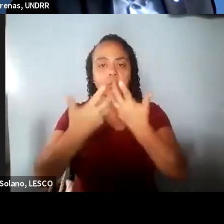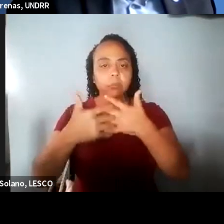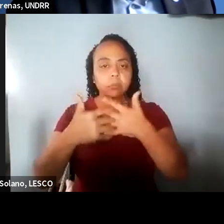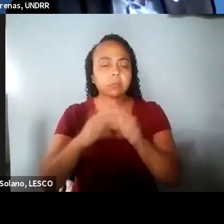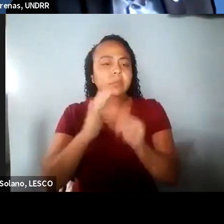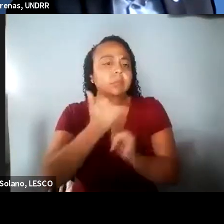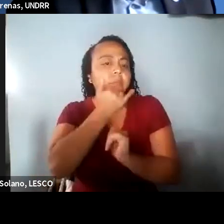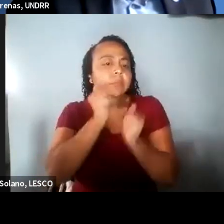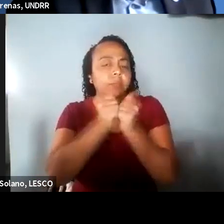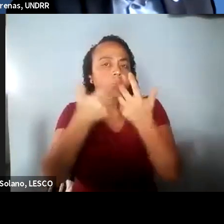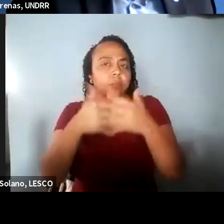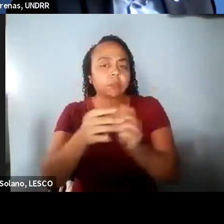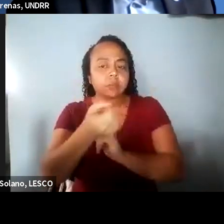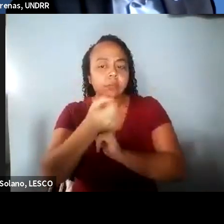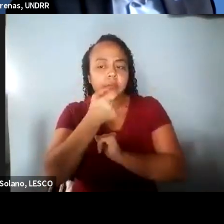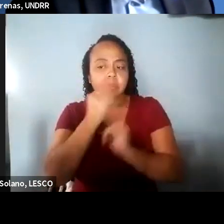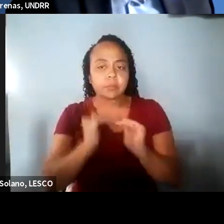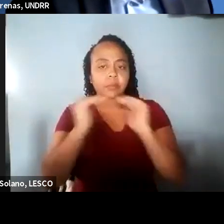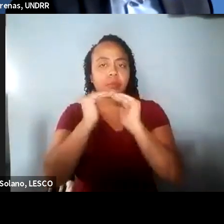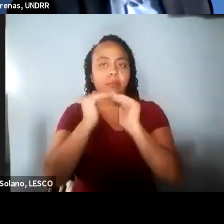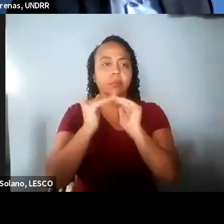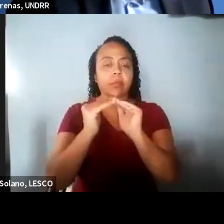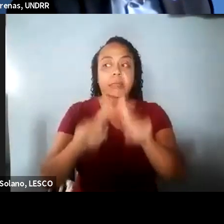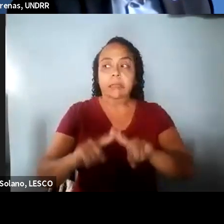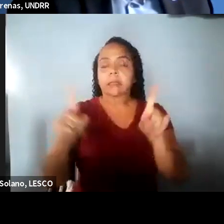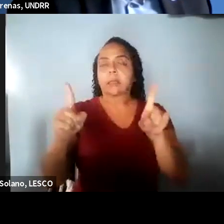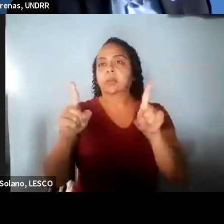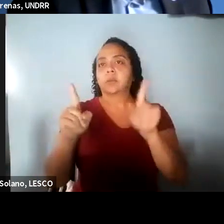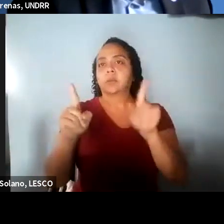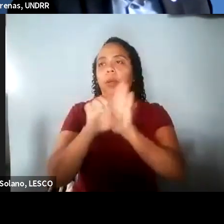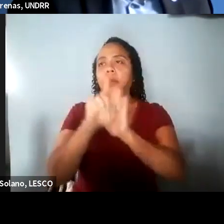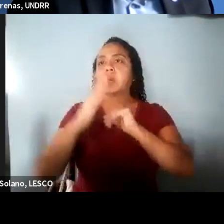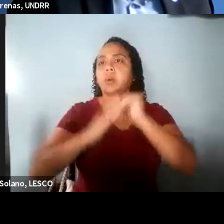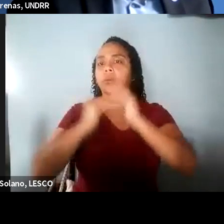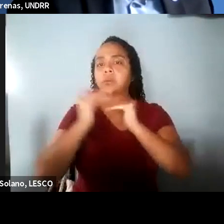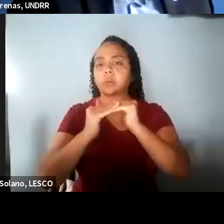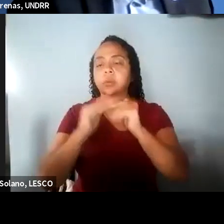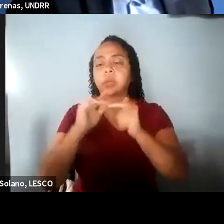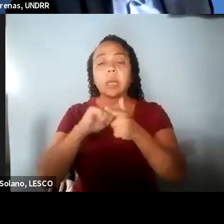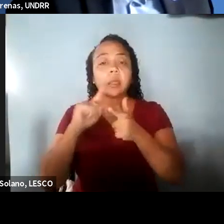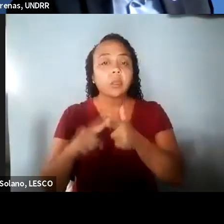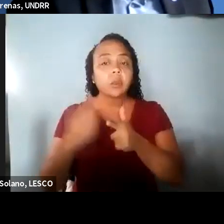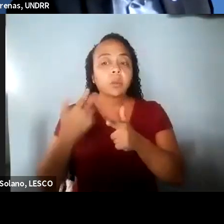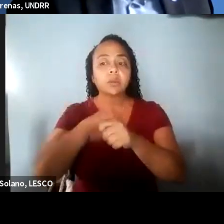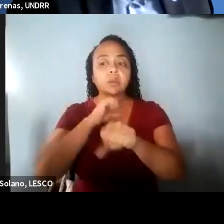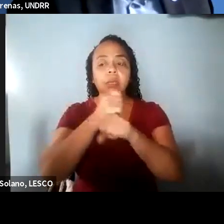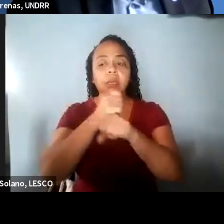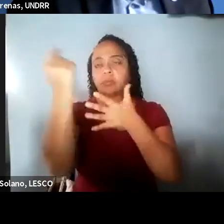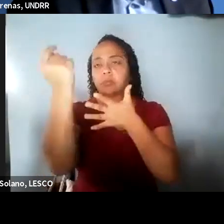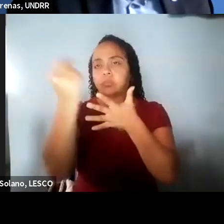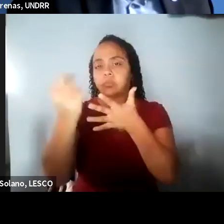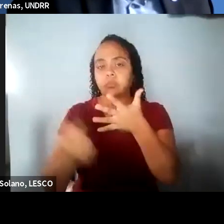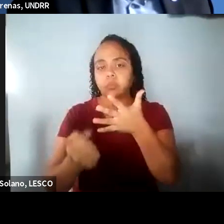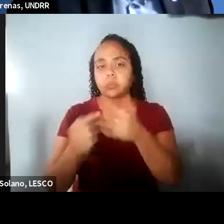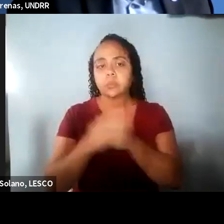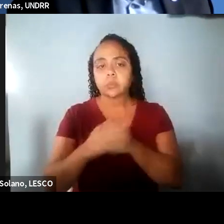industria farmacéutica donde el nivel de exposición es distinto por ejemplo una construcción en todos entonces creamos una serie de